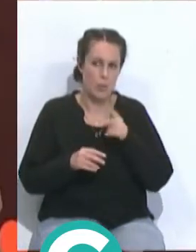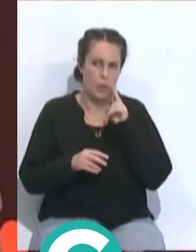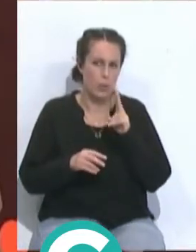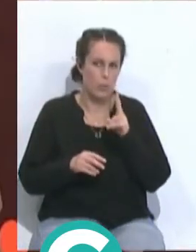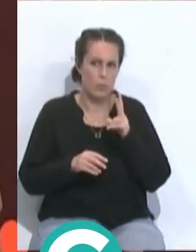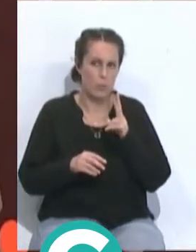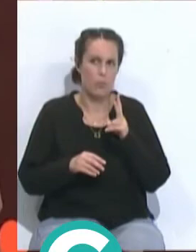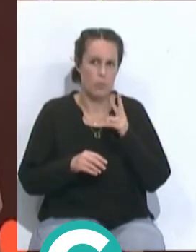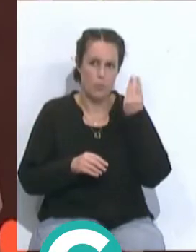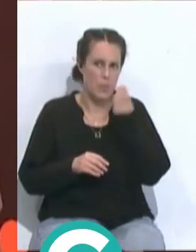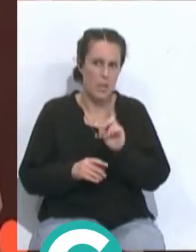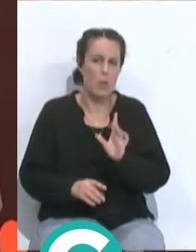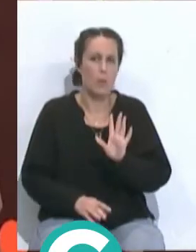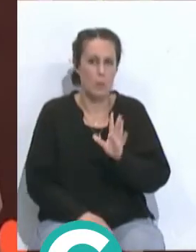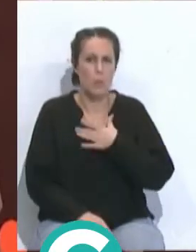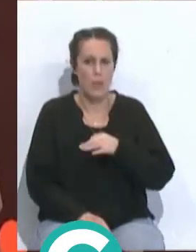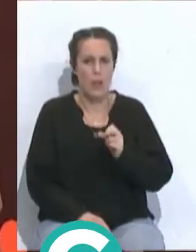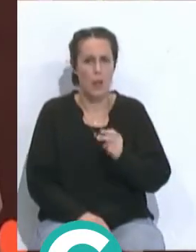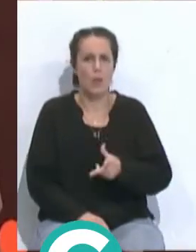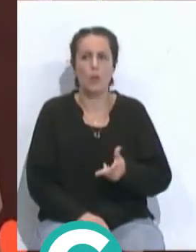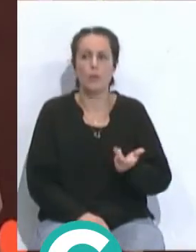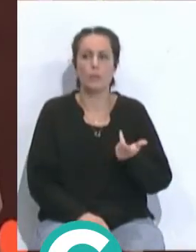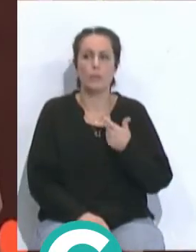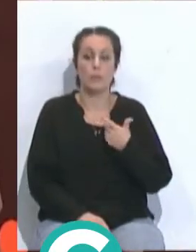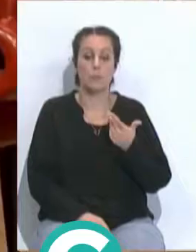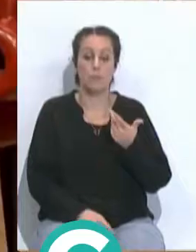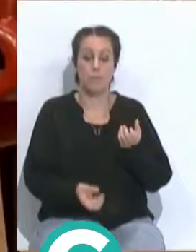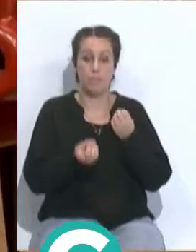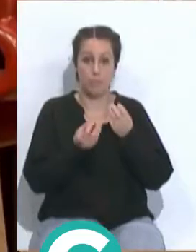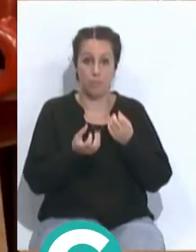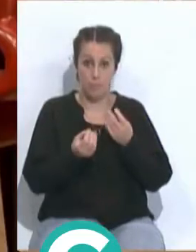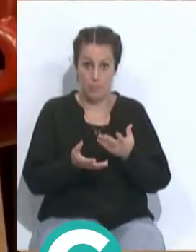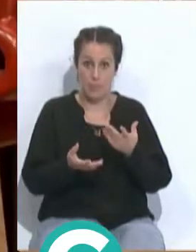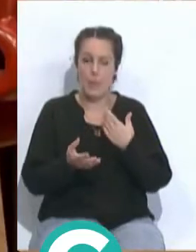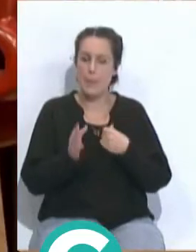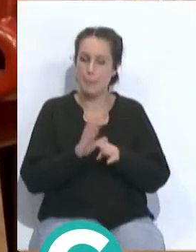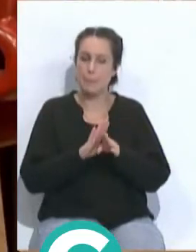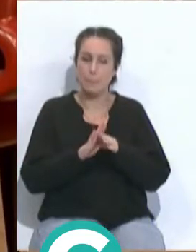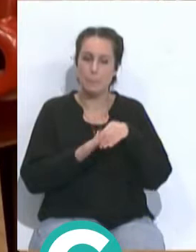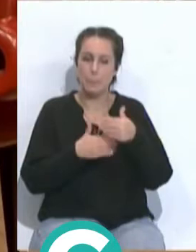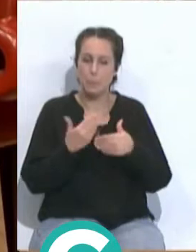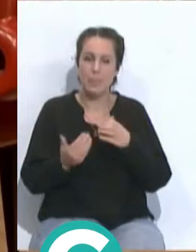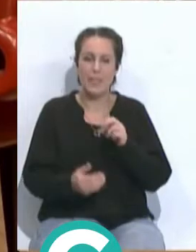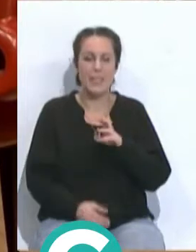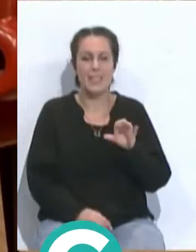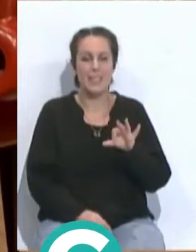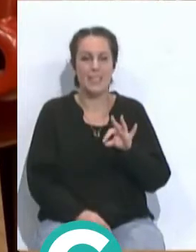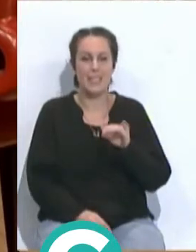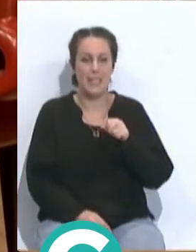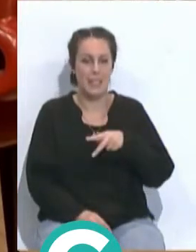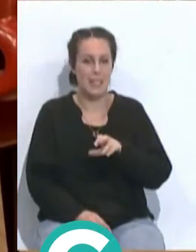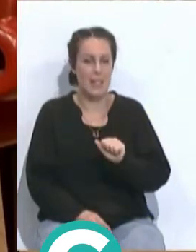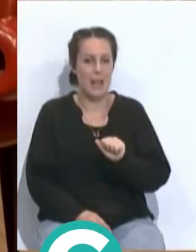pero sí, puedes tener razón. Bueno, me quedo con el mensaje de que seguirá, ¿no? La Cristina Braza,